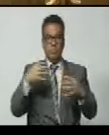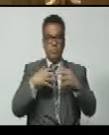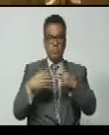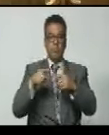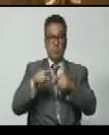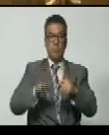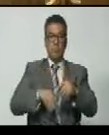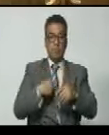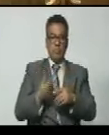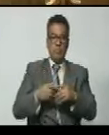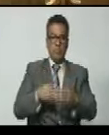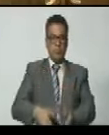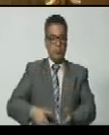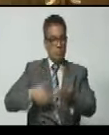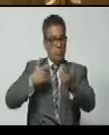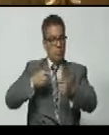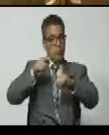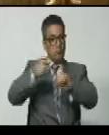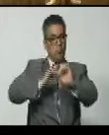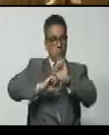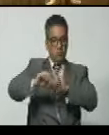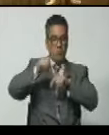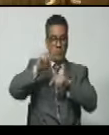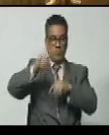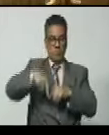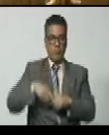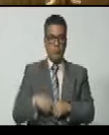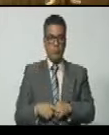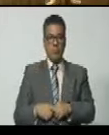es capaz de tomar las armas para defenderla.